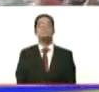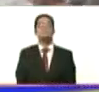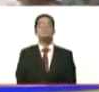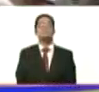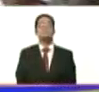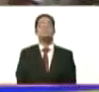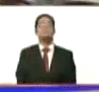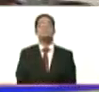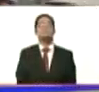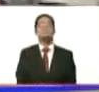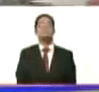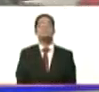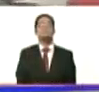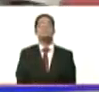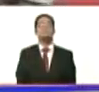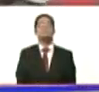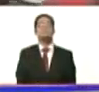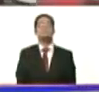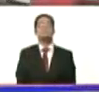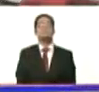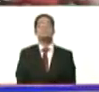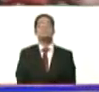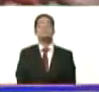Escalona, quita ese micrófono.